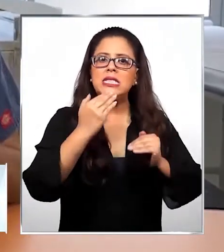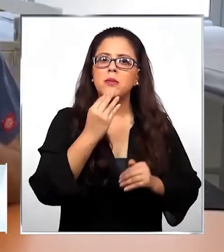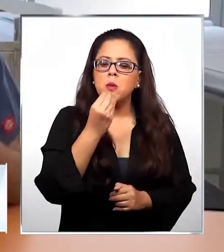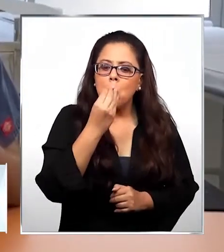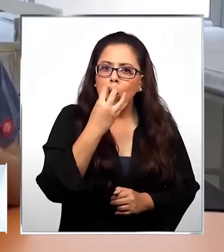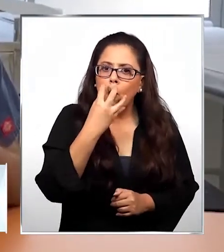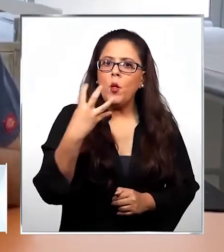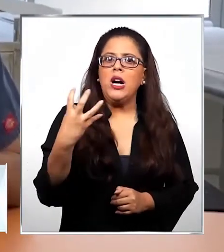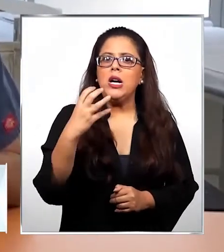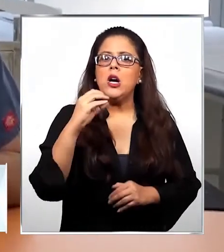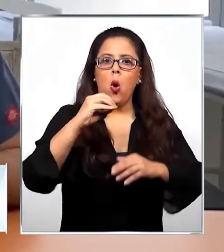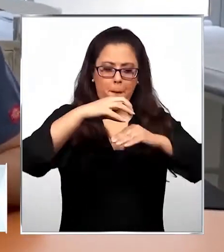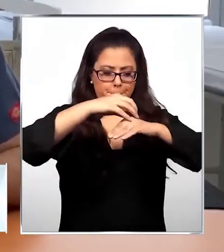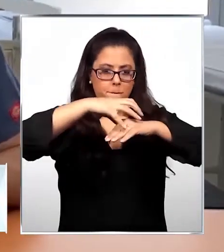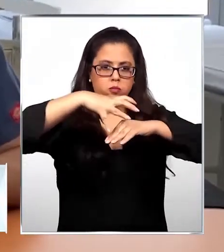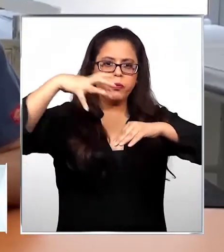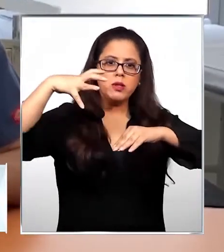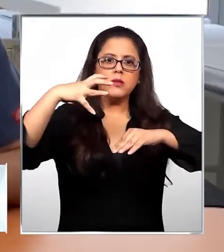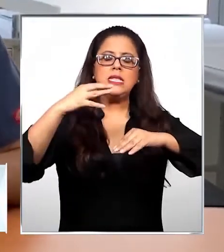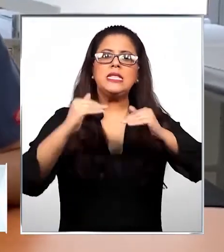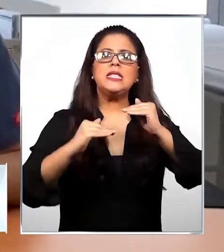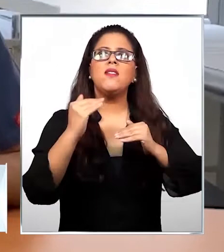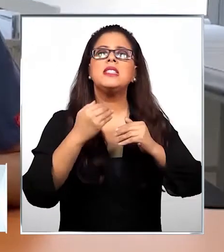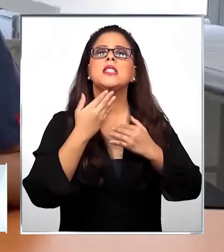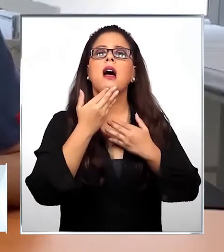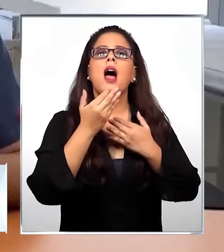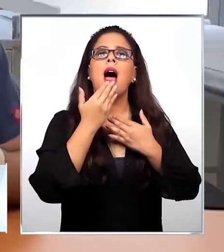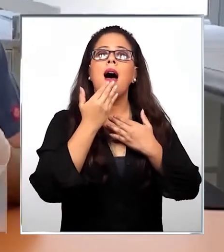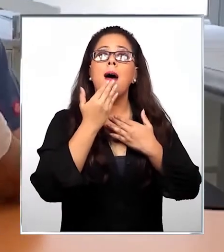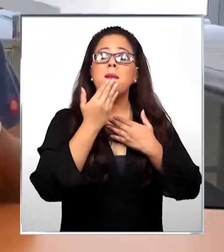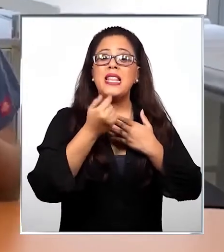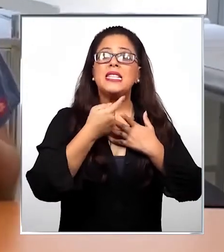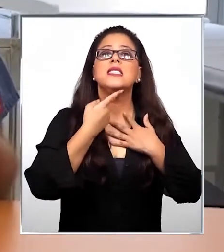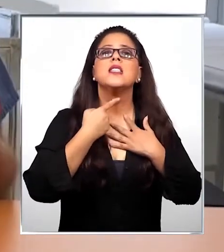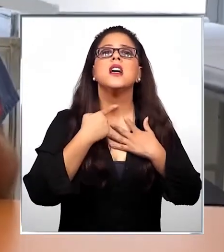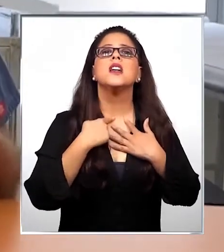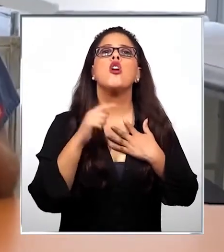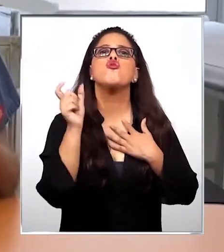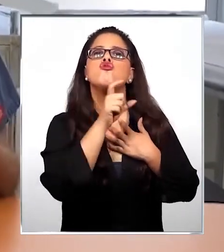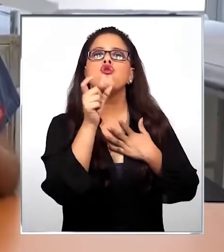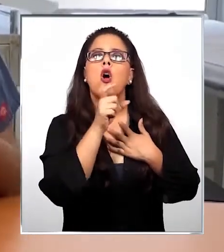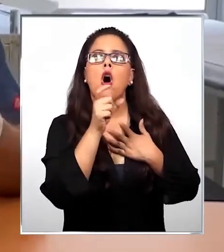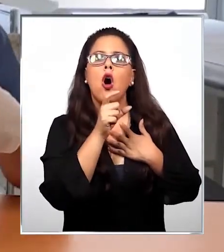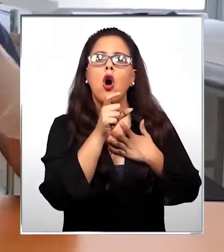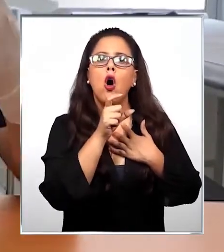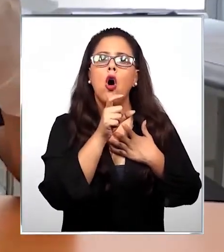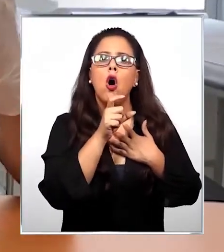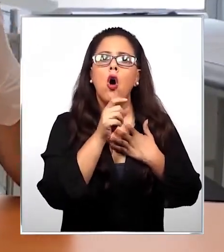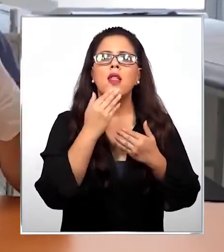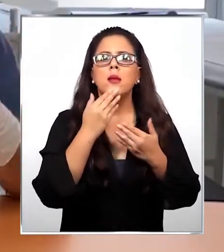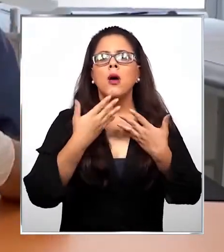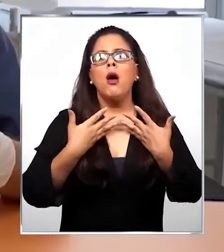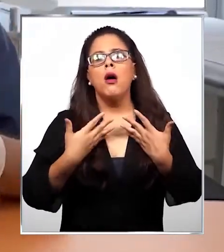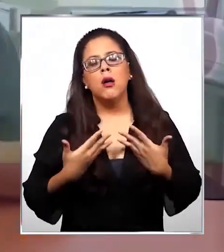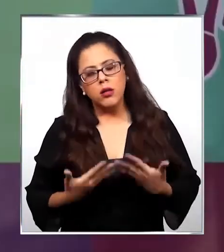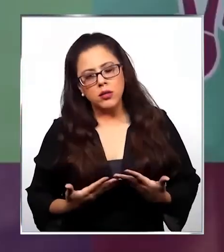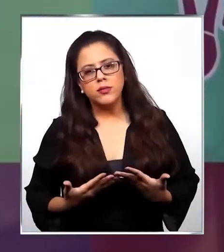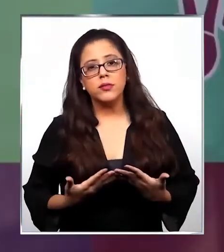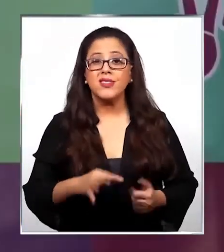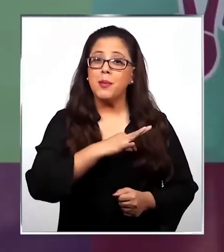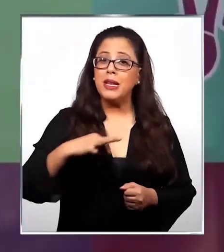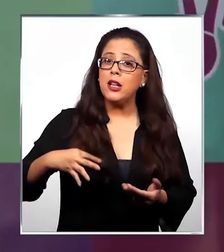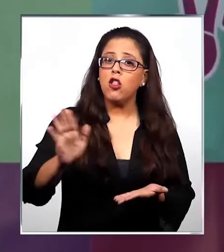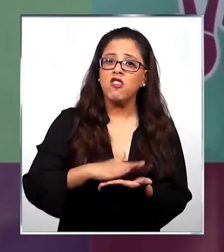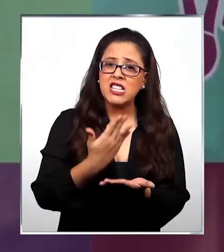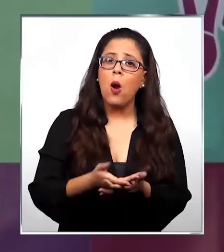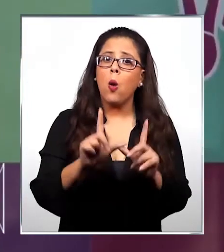labios o las manos o los pies, faringe un poquito roja, picazón del cuerpo. Un decaimiento. El